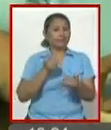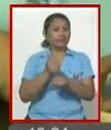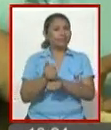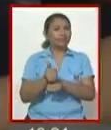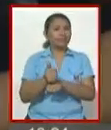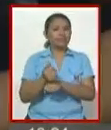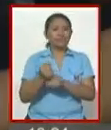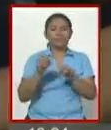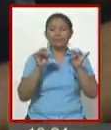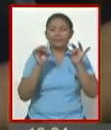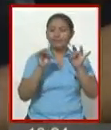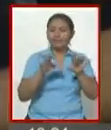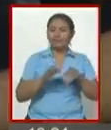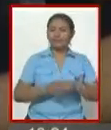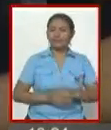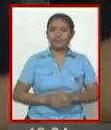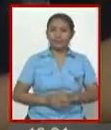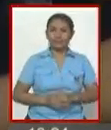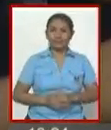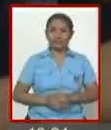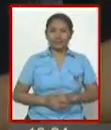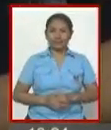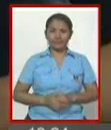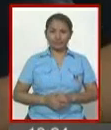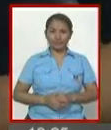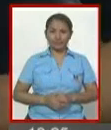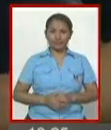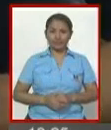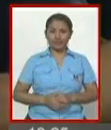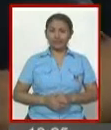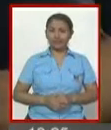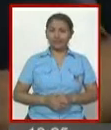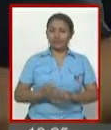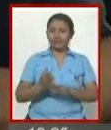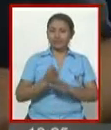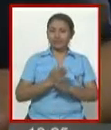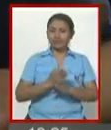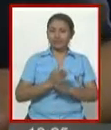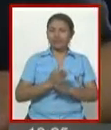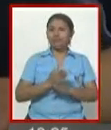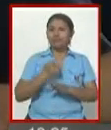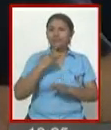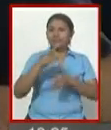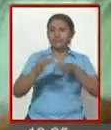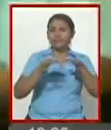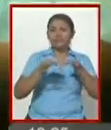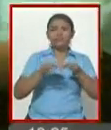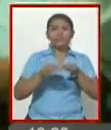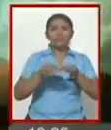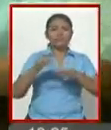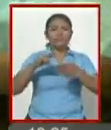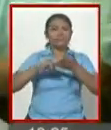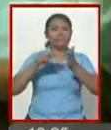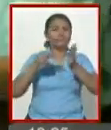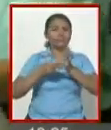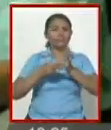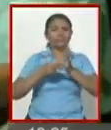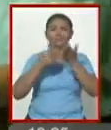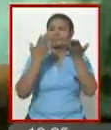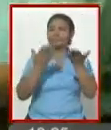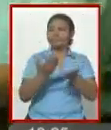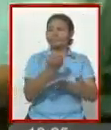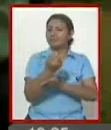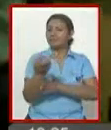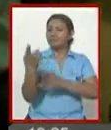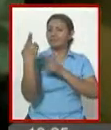gravísimas una imputación es de una resolución con carácter provisional está basada ya la existencia de